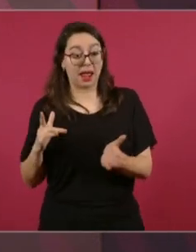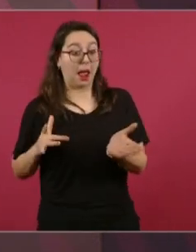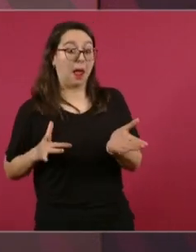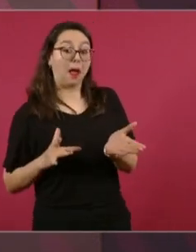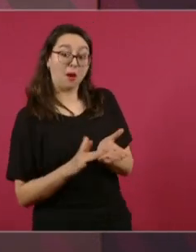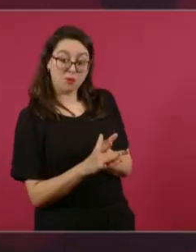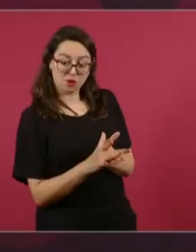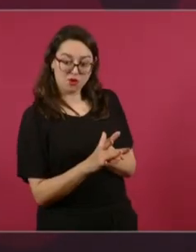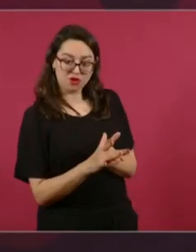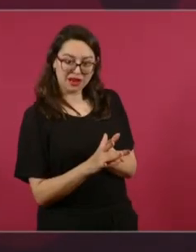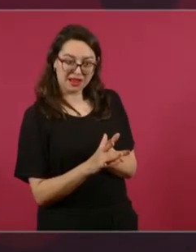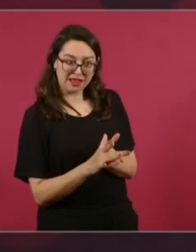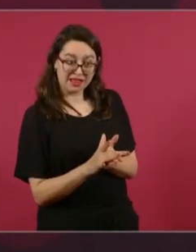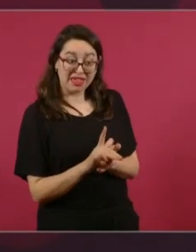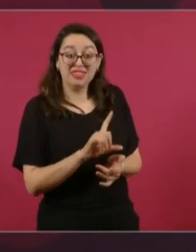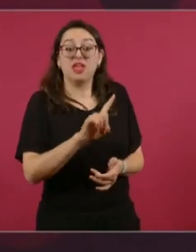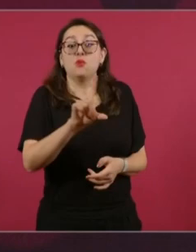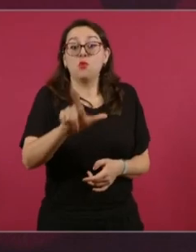Pues eso mismo buscaban